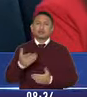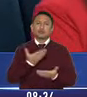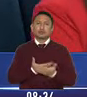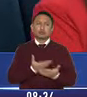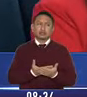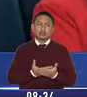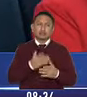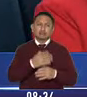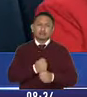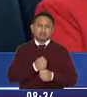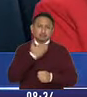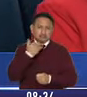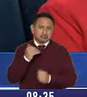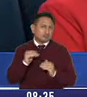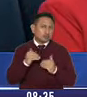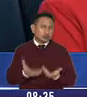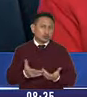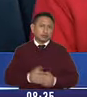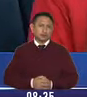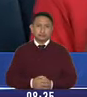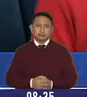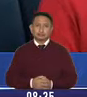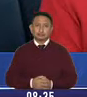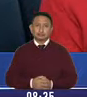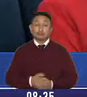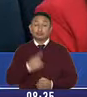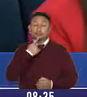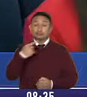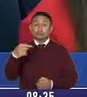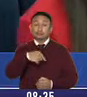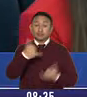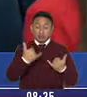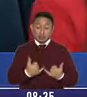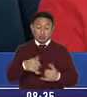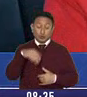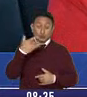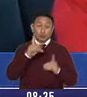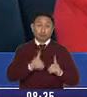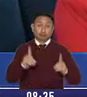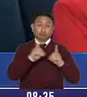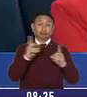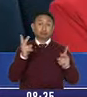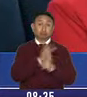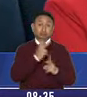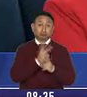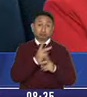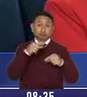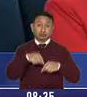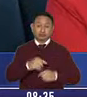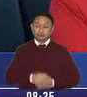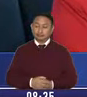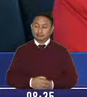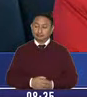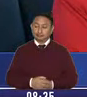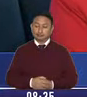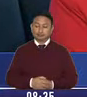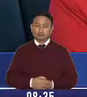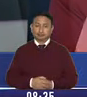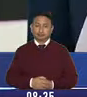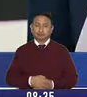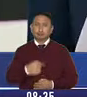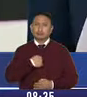usted para mejorar la seguridad en Pichincha, considerando los altos índices de delincuencia que se enfrenta en el país? Deberíamos